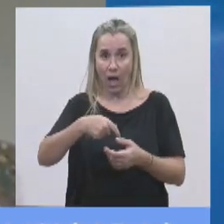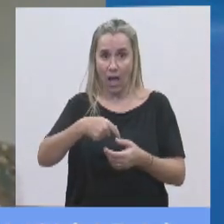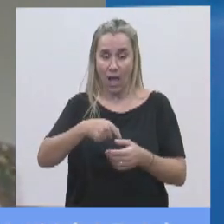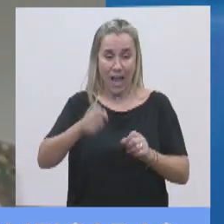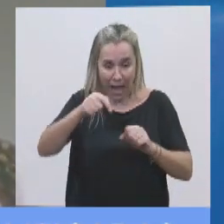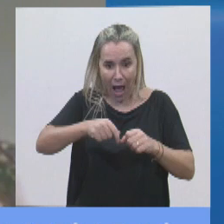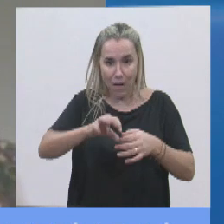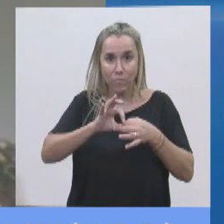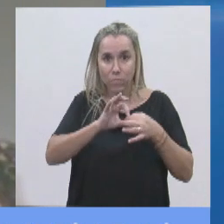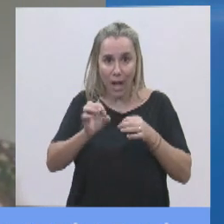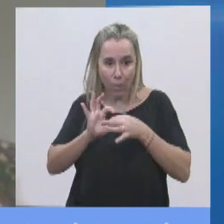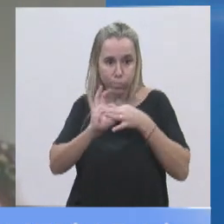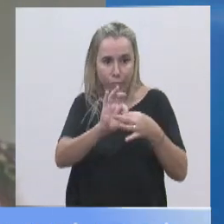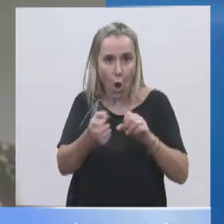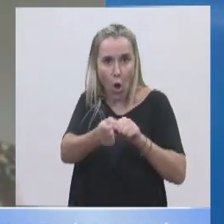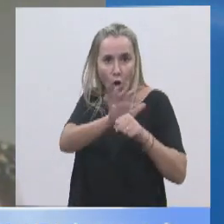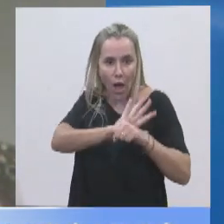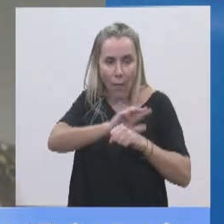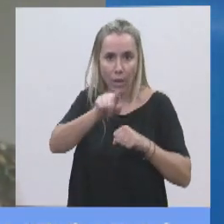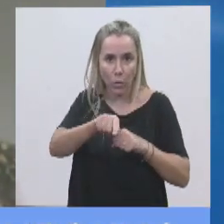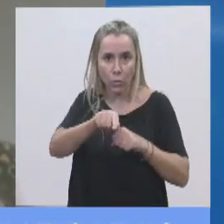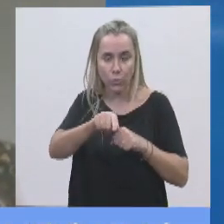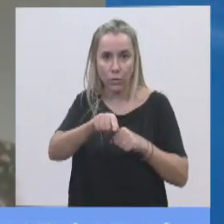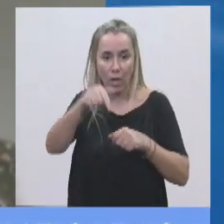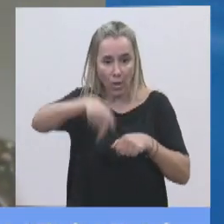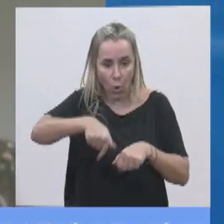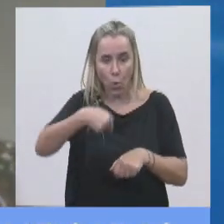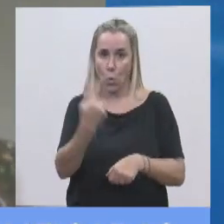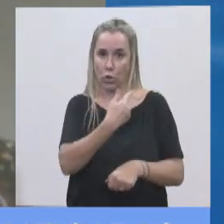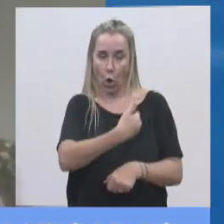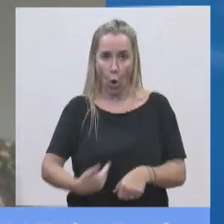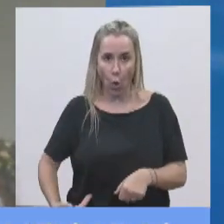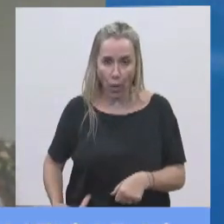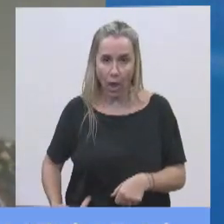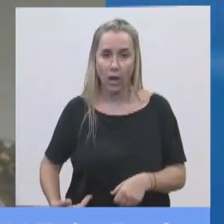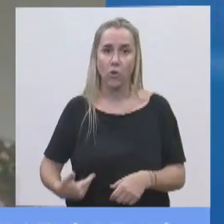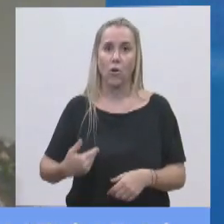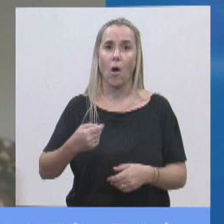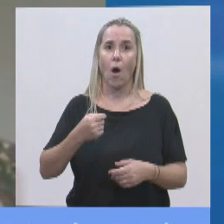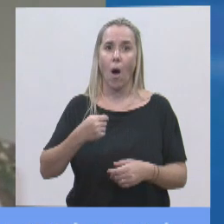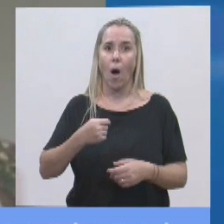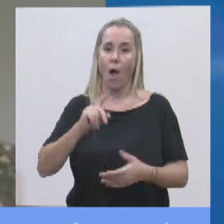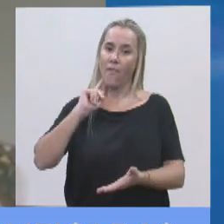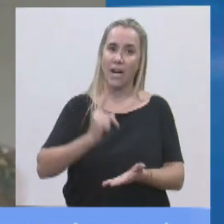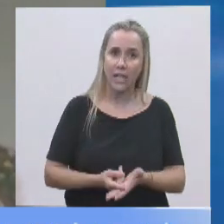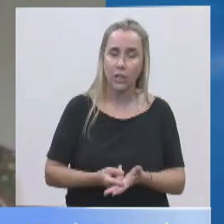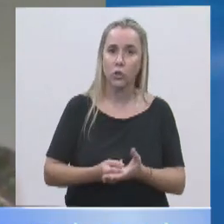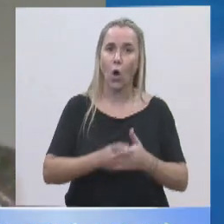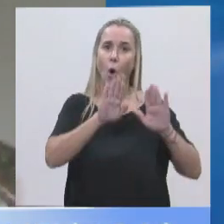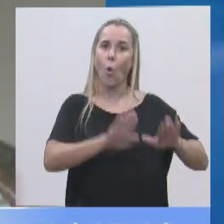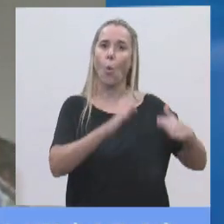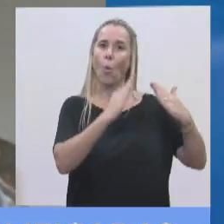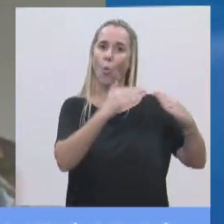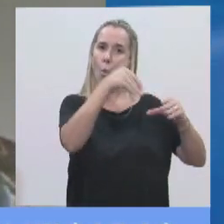de la pandemia, ya cuando nuestro gobierno puso la cuarentena,